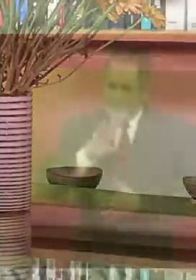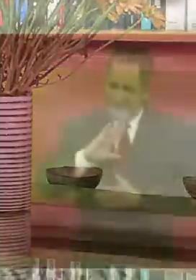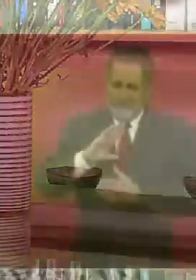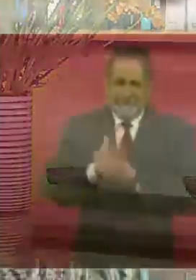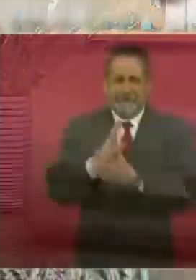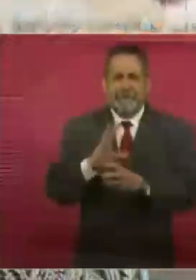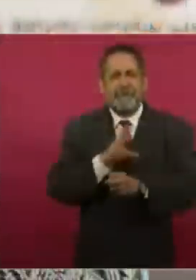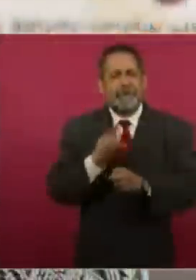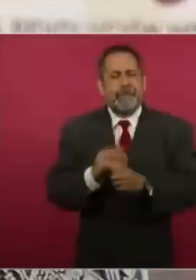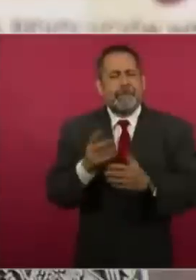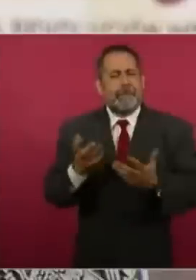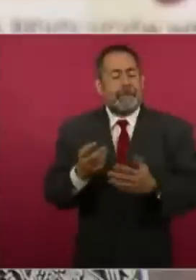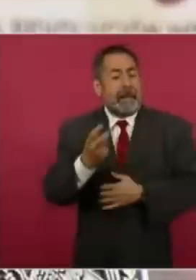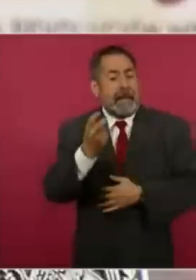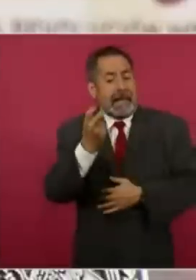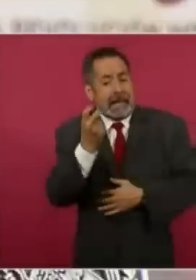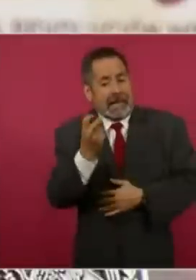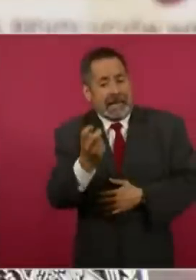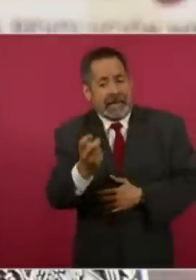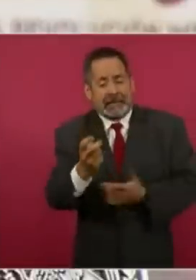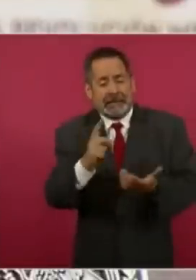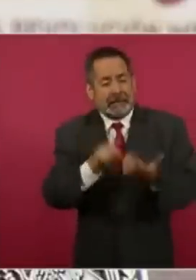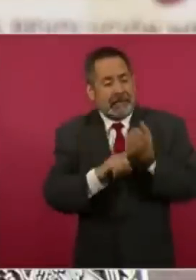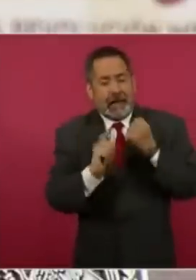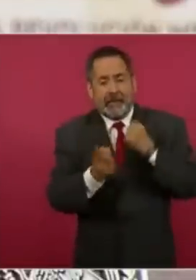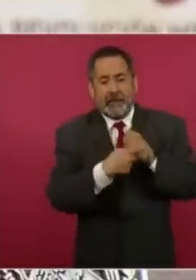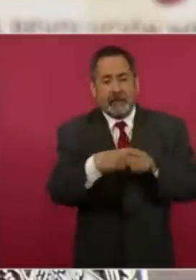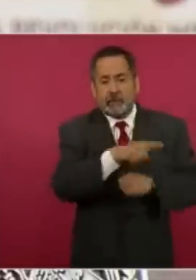esto es todo esto es lo que está de por medio